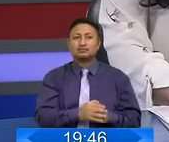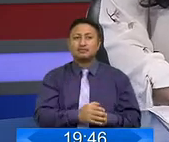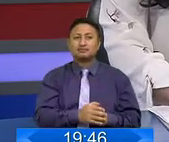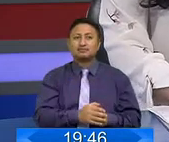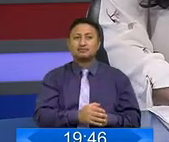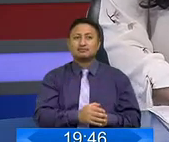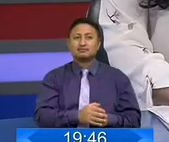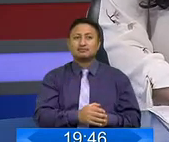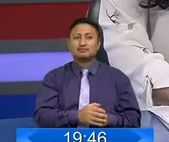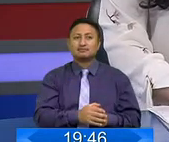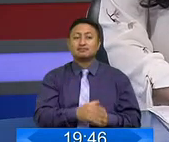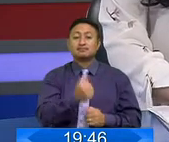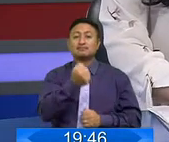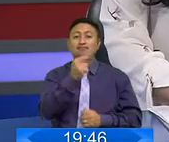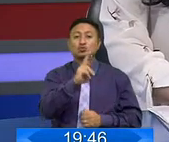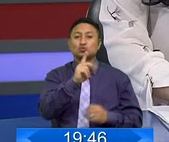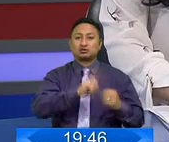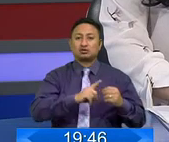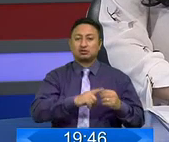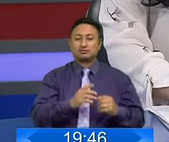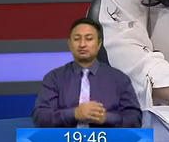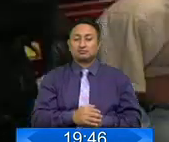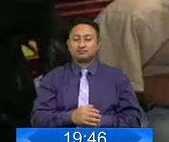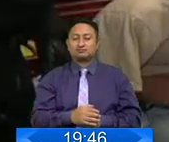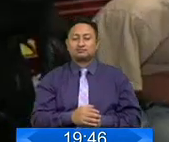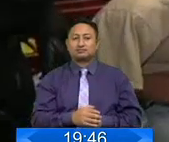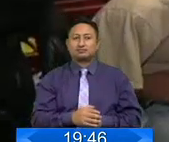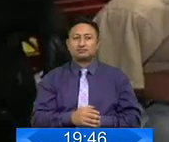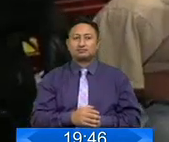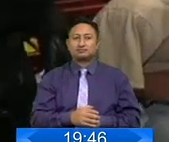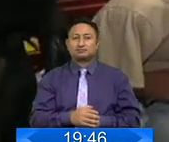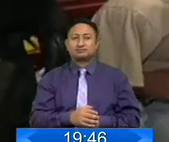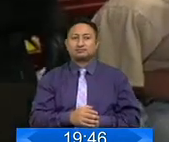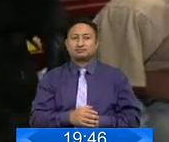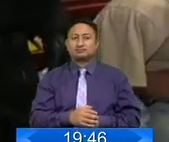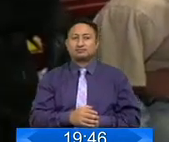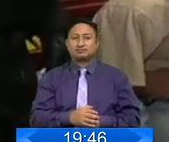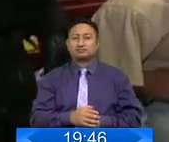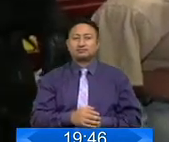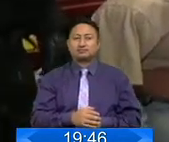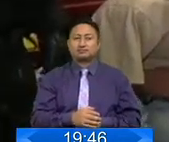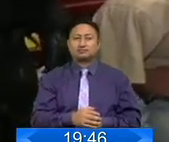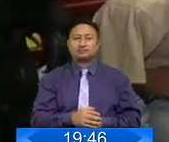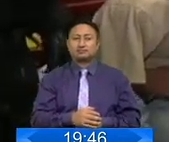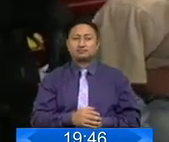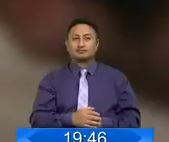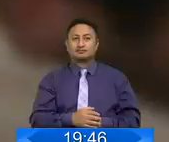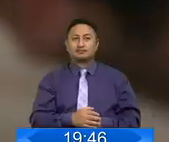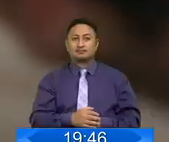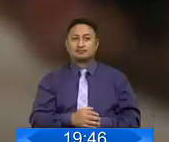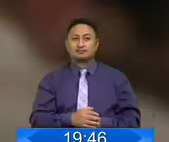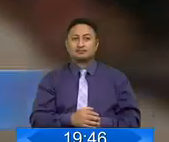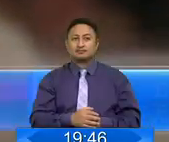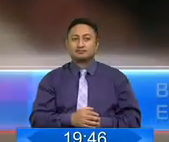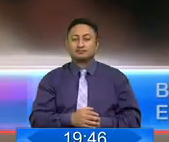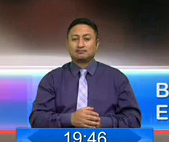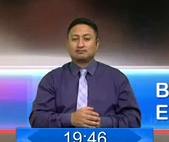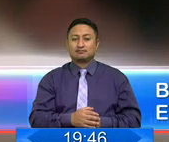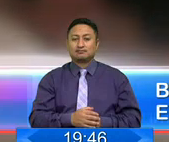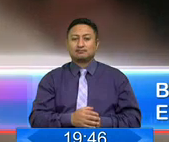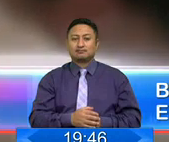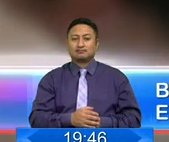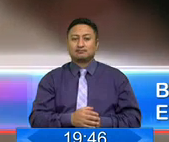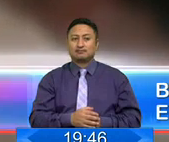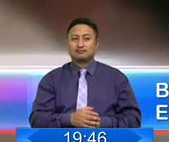se encontraba al sur de la capital. Tiene derecho a un abogado patrocinador. Si no lo tuviera, el Estado